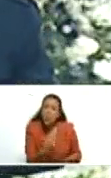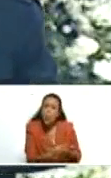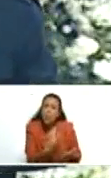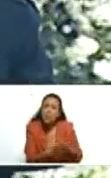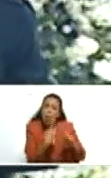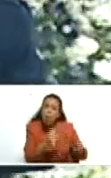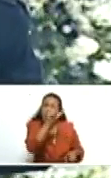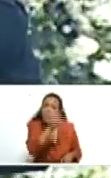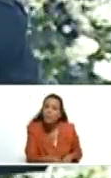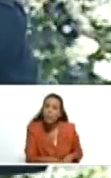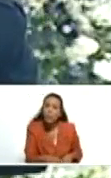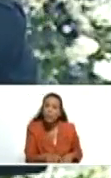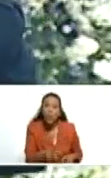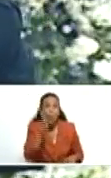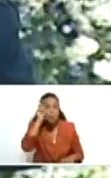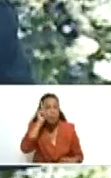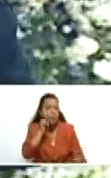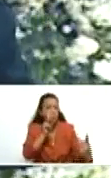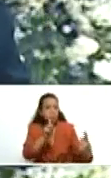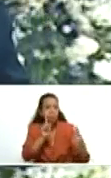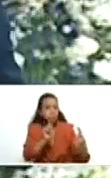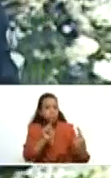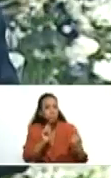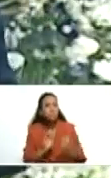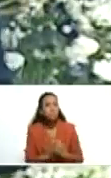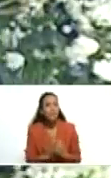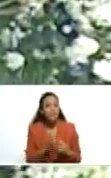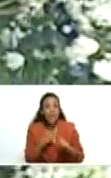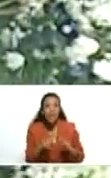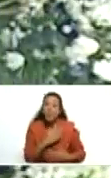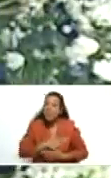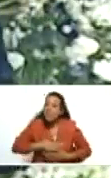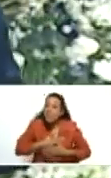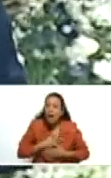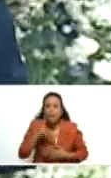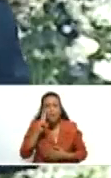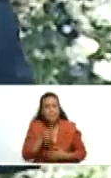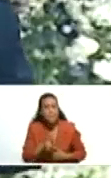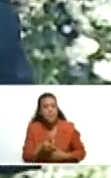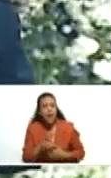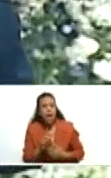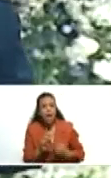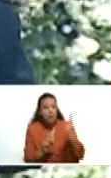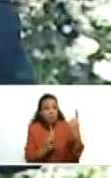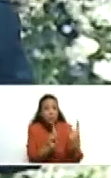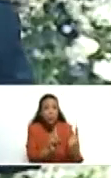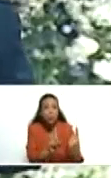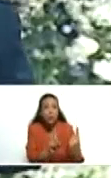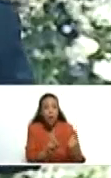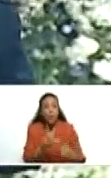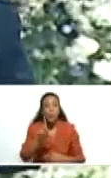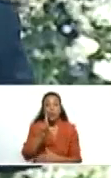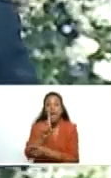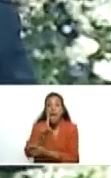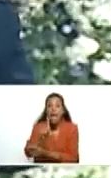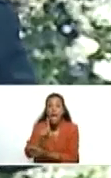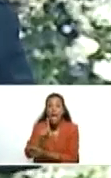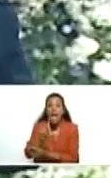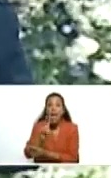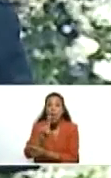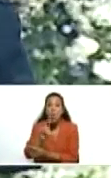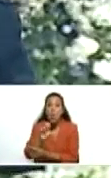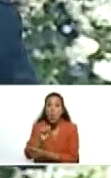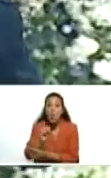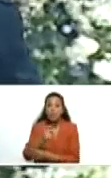propuesta, como lo hacía con el profesor Luis Acuña. Pero disfrutaba mucho, porque Luis Acuña tenía un carácter